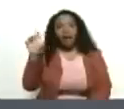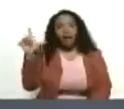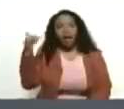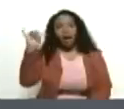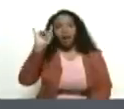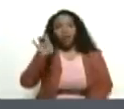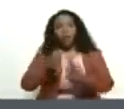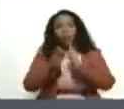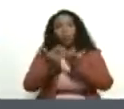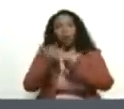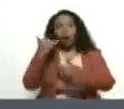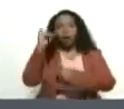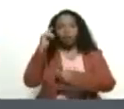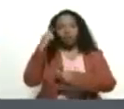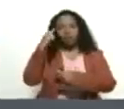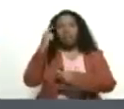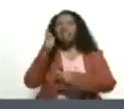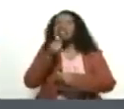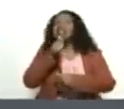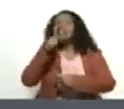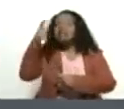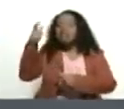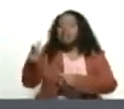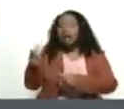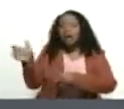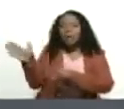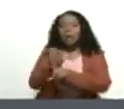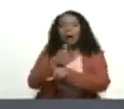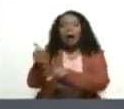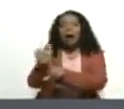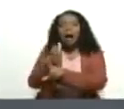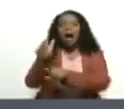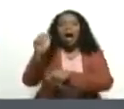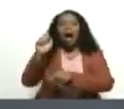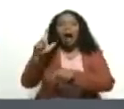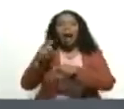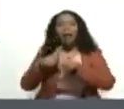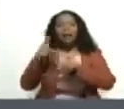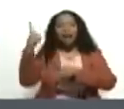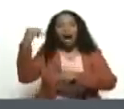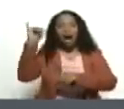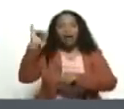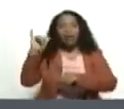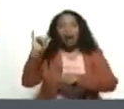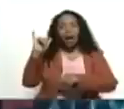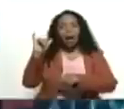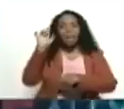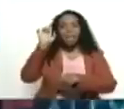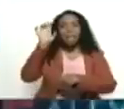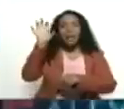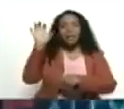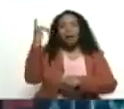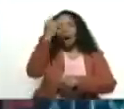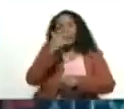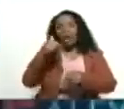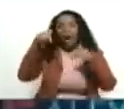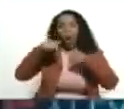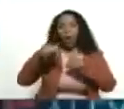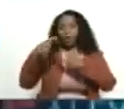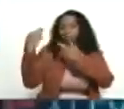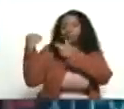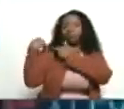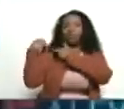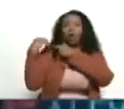mundo, quienes torturaron a Alex Saab en Cabo Verde, hoy son funcionarios de